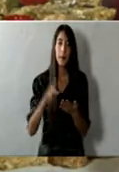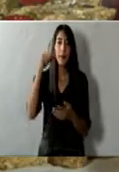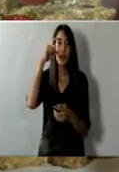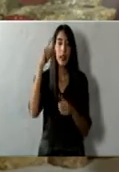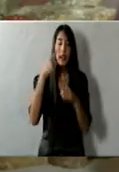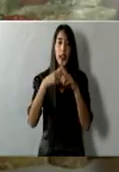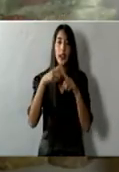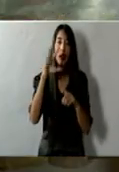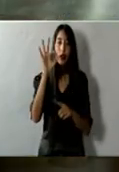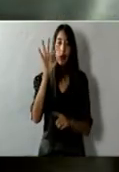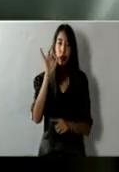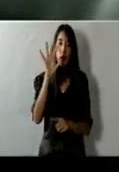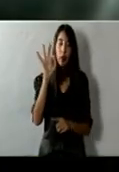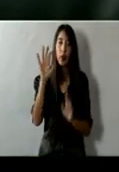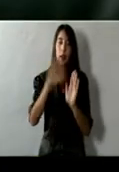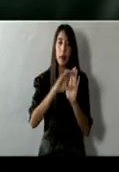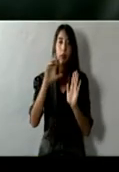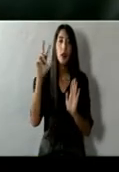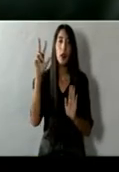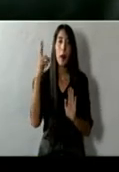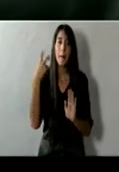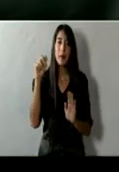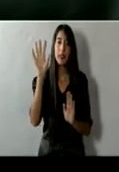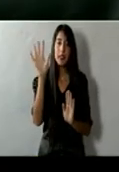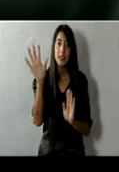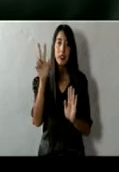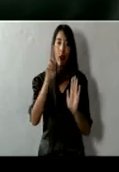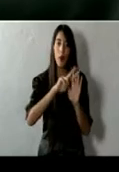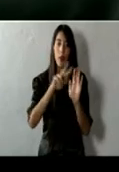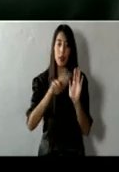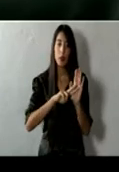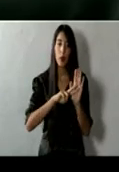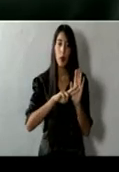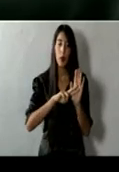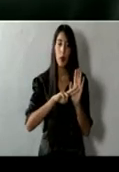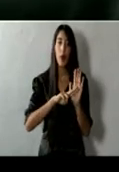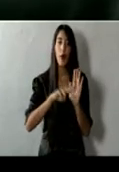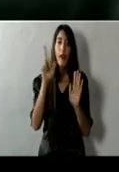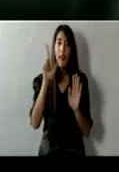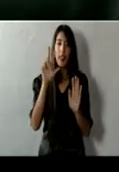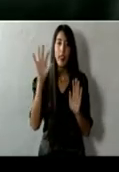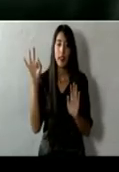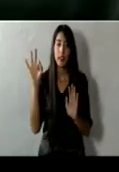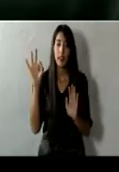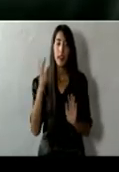versión de las Américas, este pasaje. Y pondrás sobre la mesa el pan de la